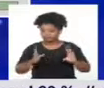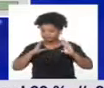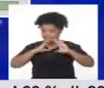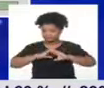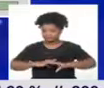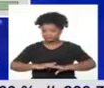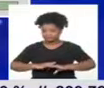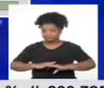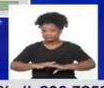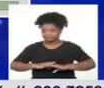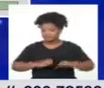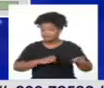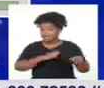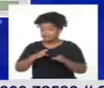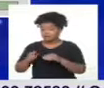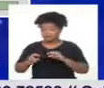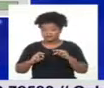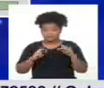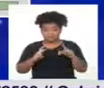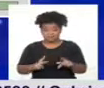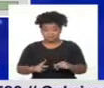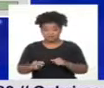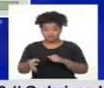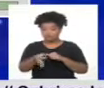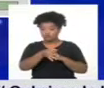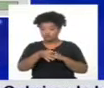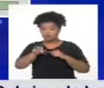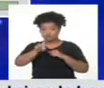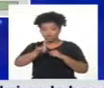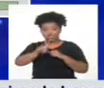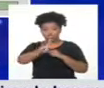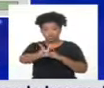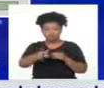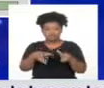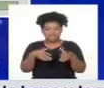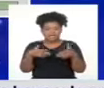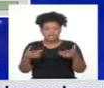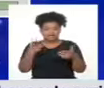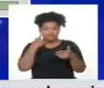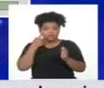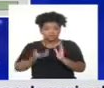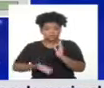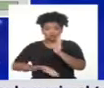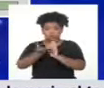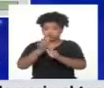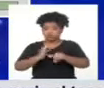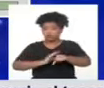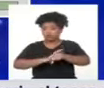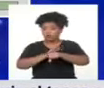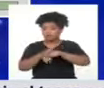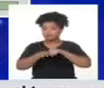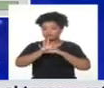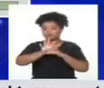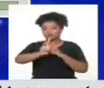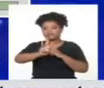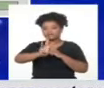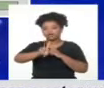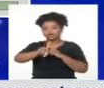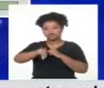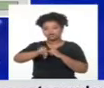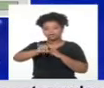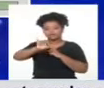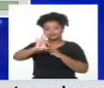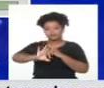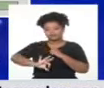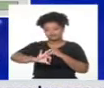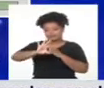Nuevamente los 12 municipios que aportan el 13,6, el 53,6% de